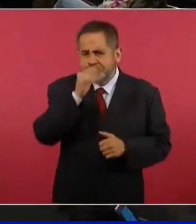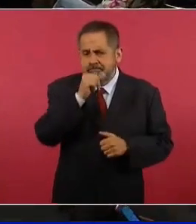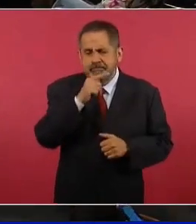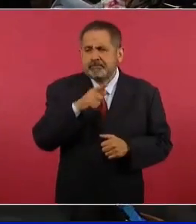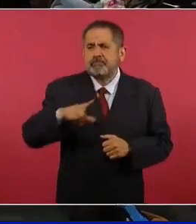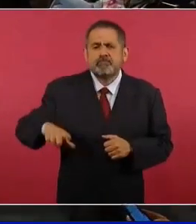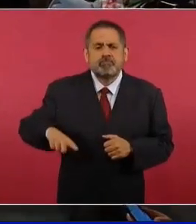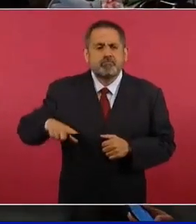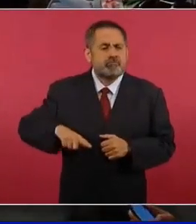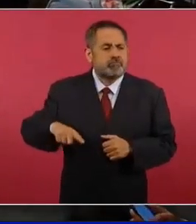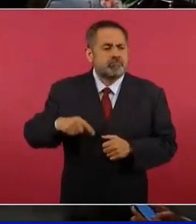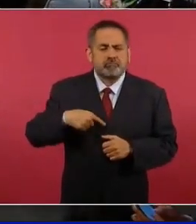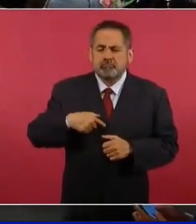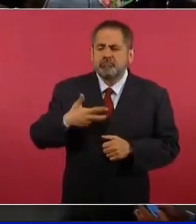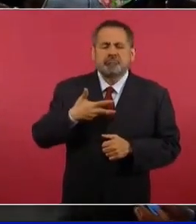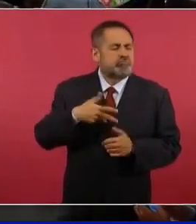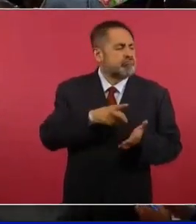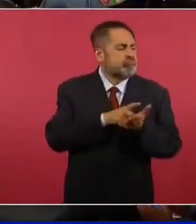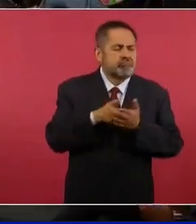el derecho